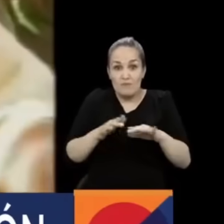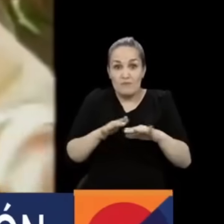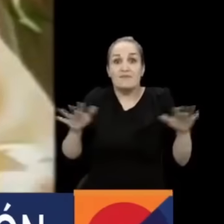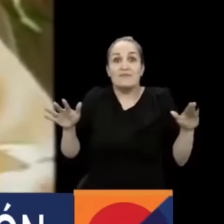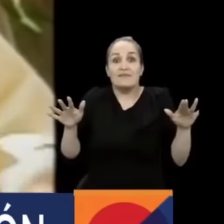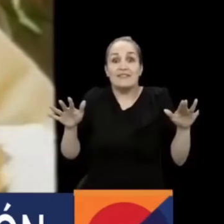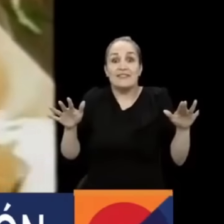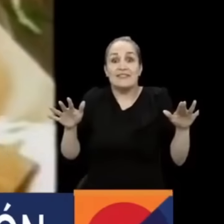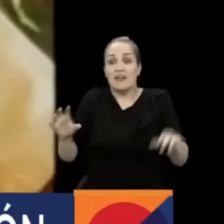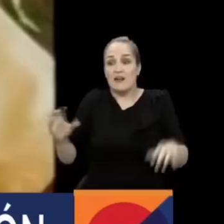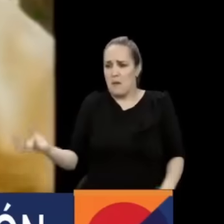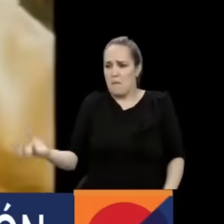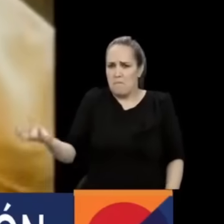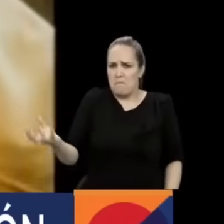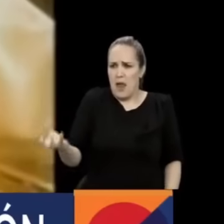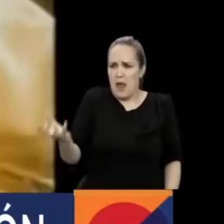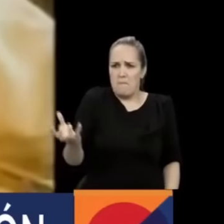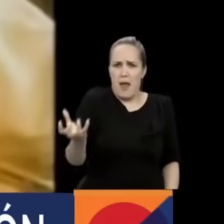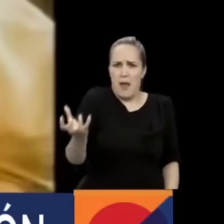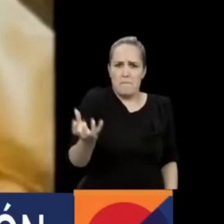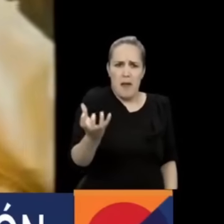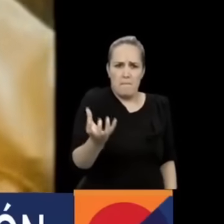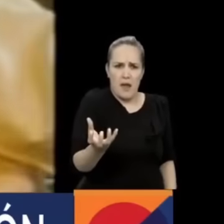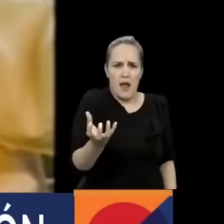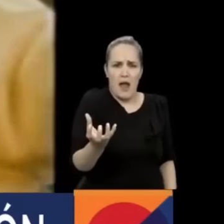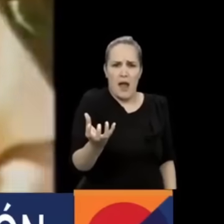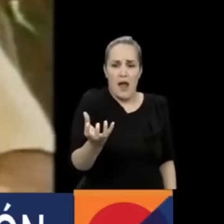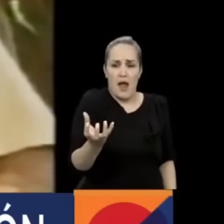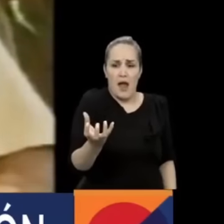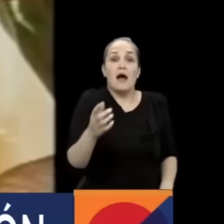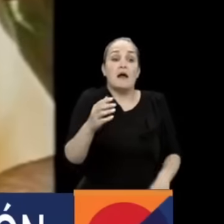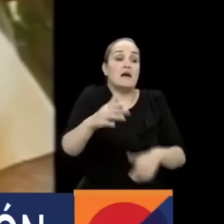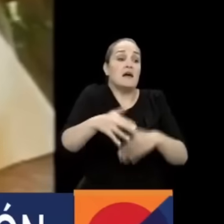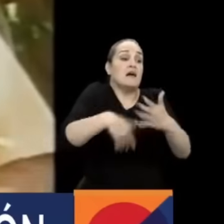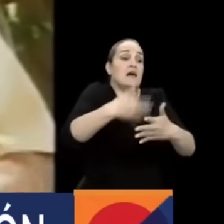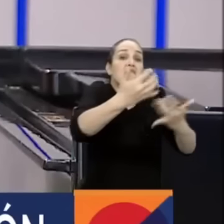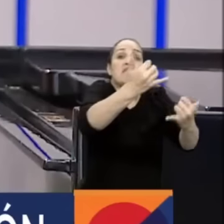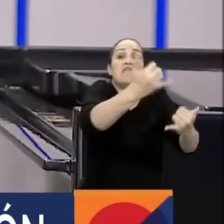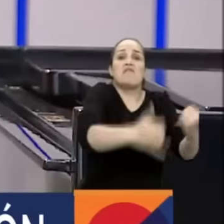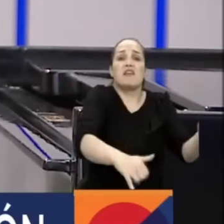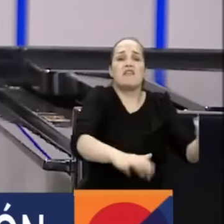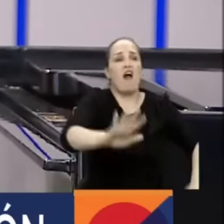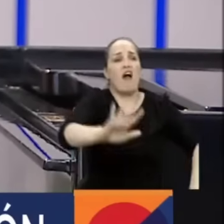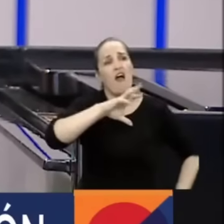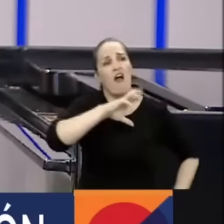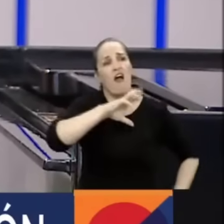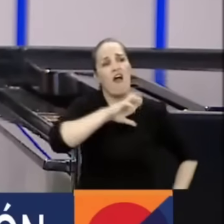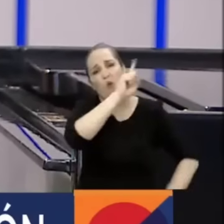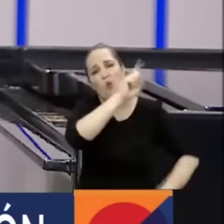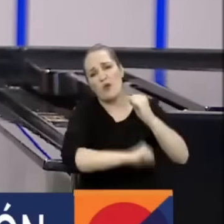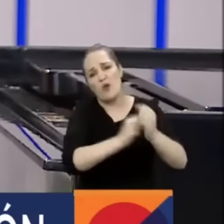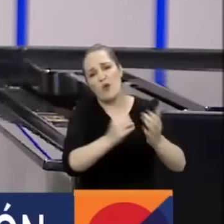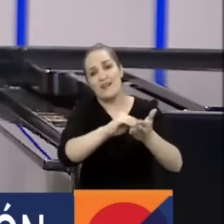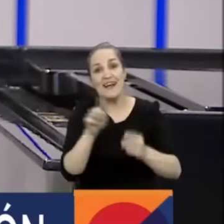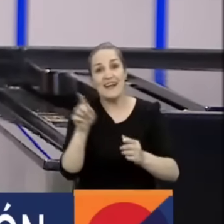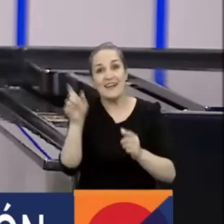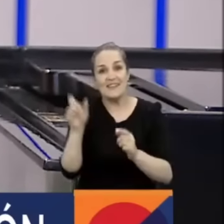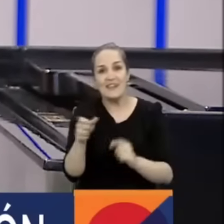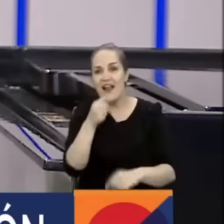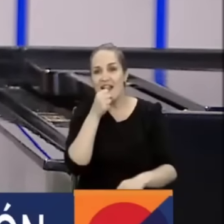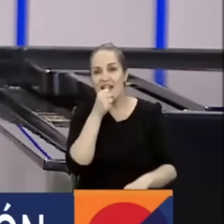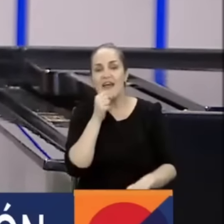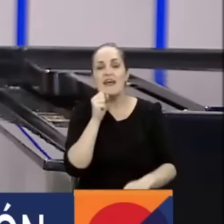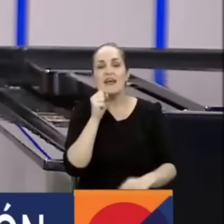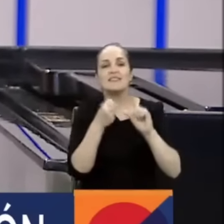llegas del otro lado que dicen miércoles, me tengo que esperar hasta el año entrante de nuevo, eso sí, una desgracia. Ese era un fragmento de la